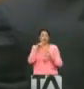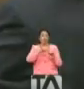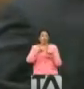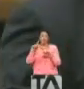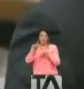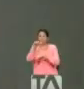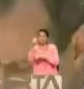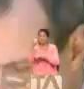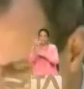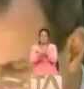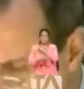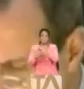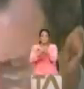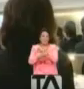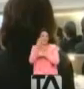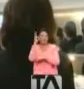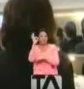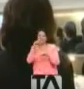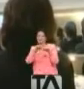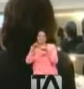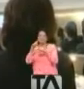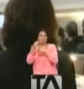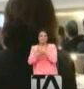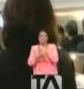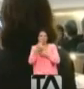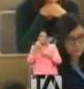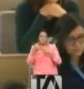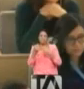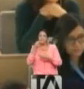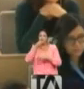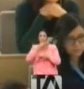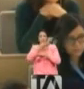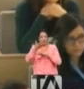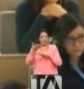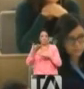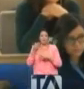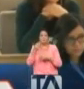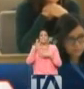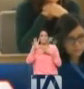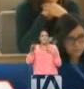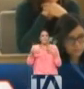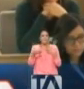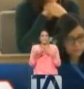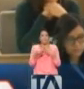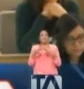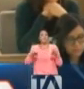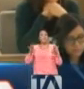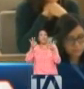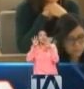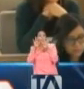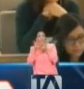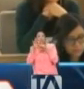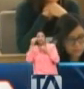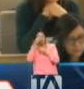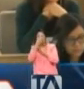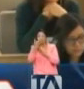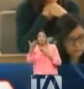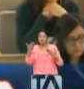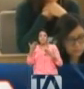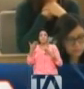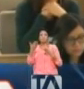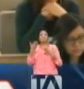y Francia también analizaron la situación y ratificaron las recomendaciones. Australia recomienda al Ecuador asegurar la independencia judicial